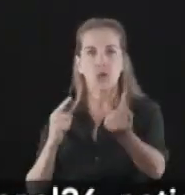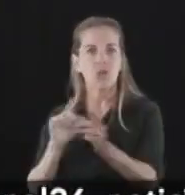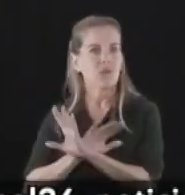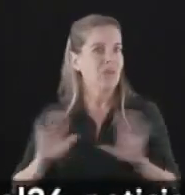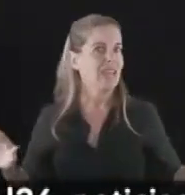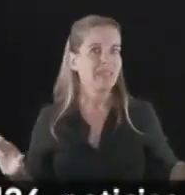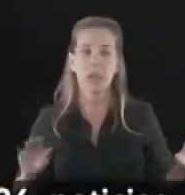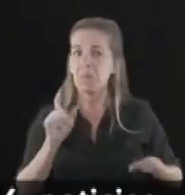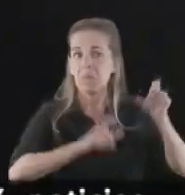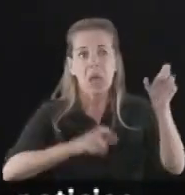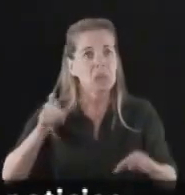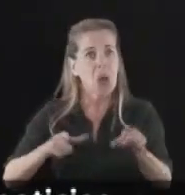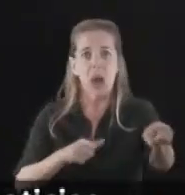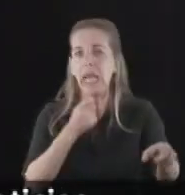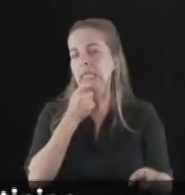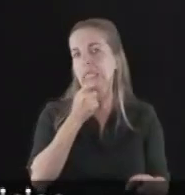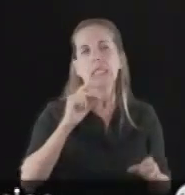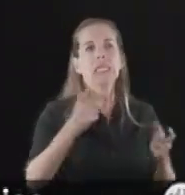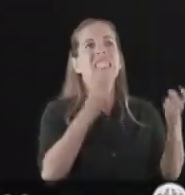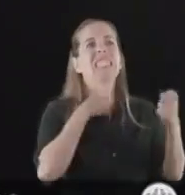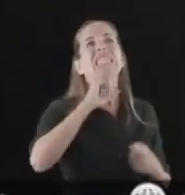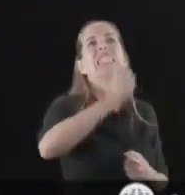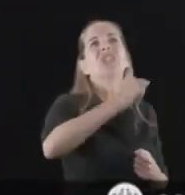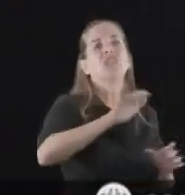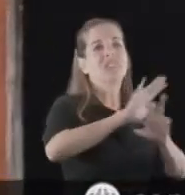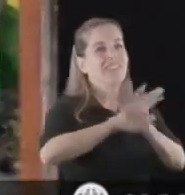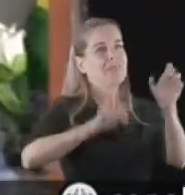Nadie es imprescindible. De imprescindibles se llenaron los cementerios.